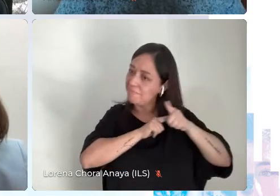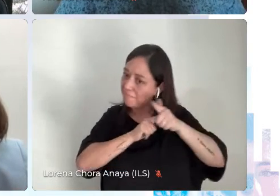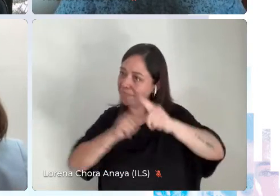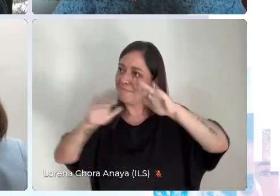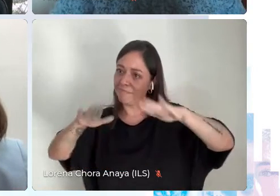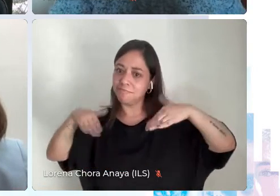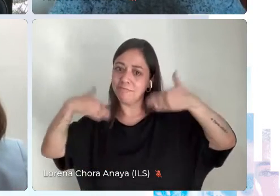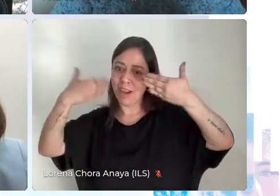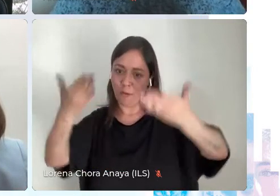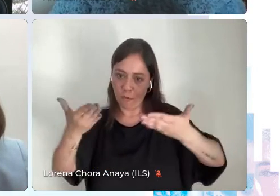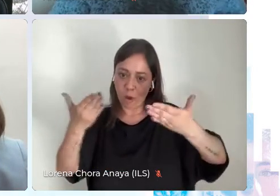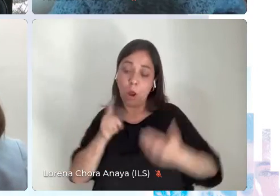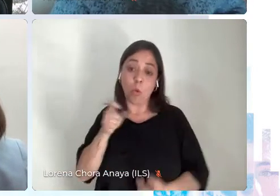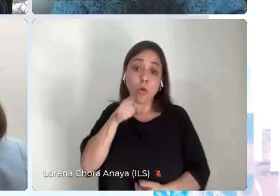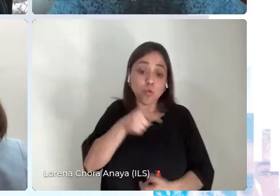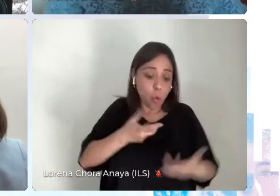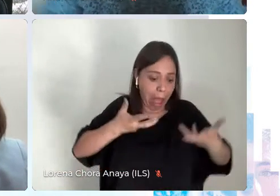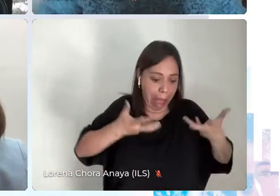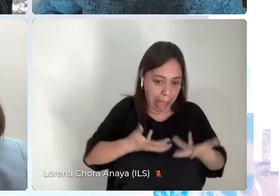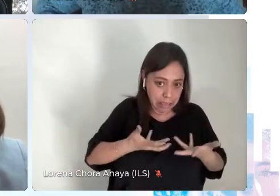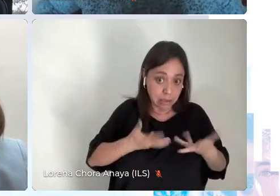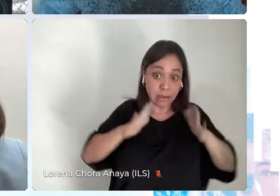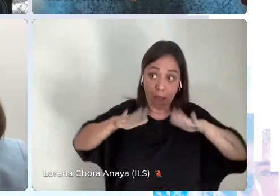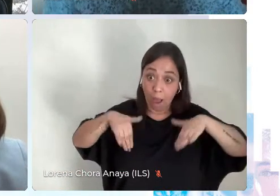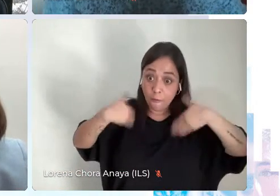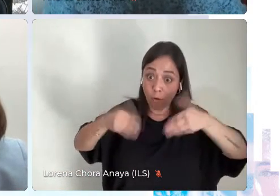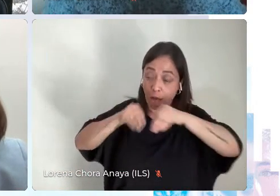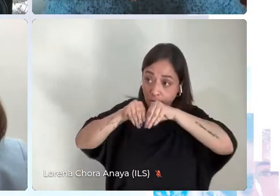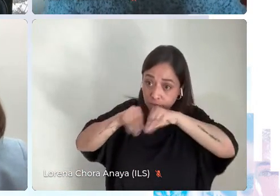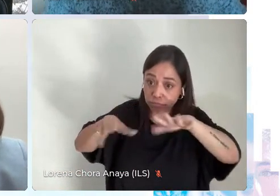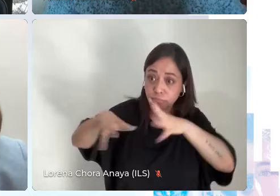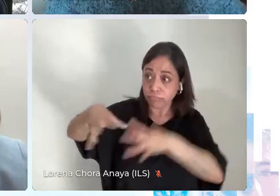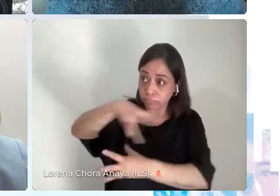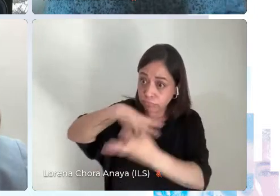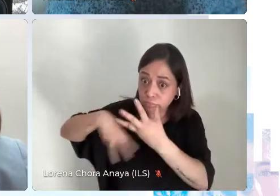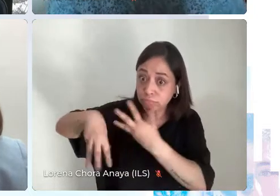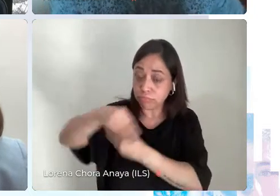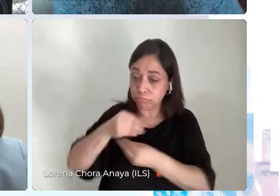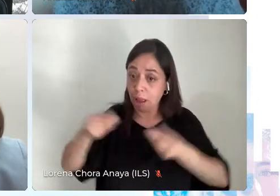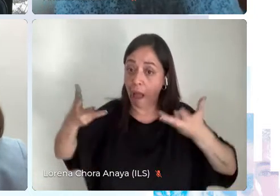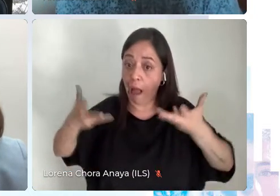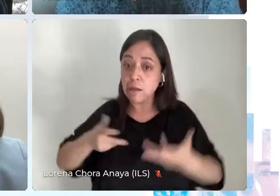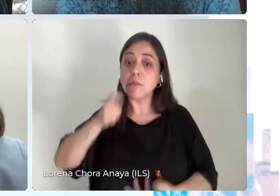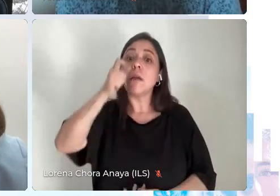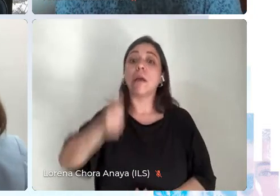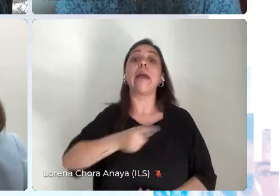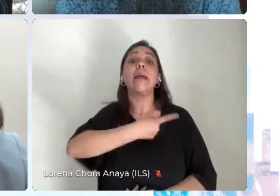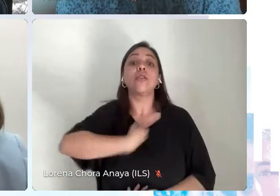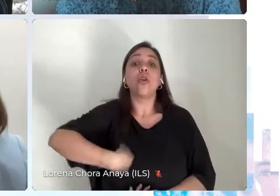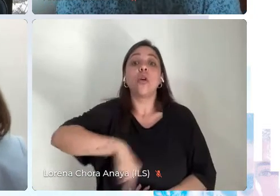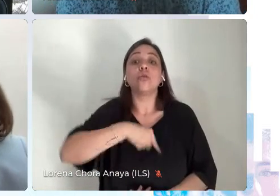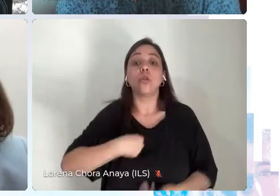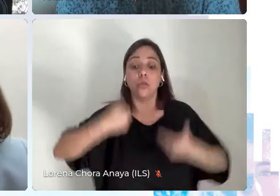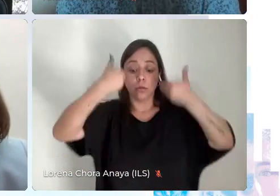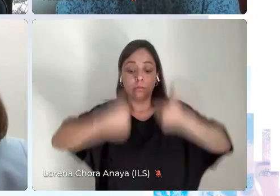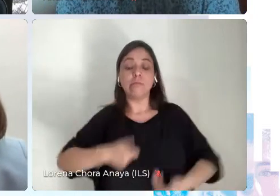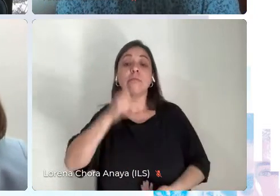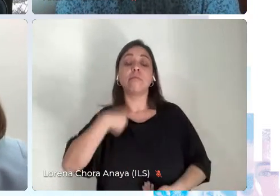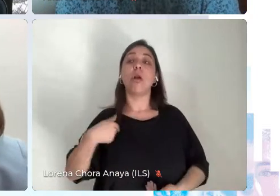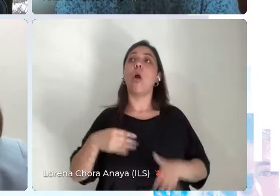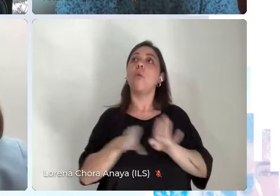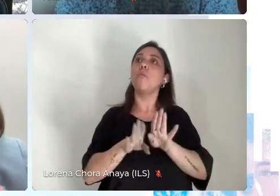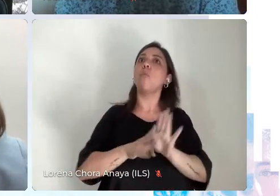estás generando un cambio. Entender además que somos role models del resto y que podemos ser capaces de